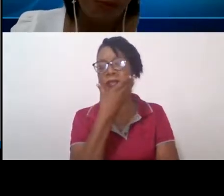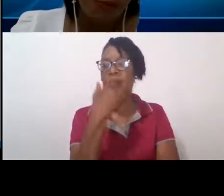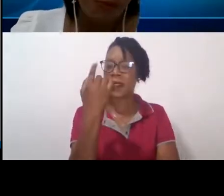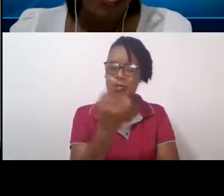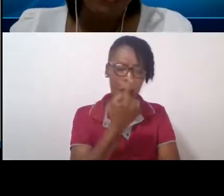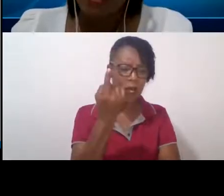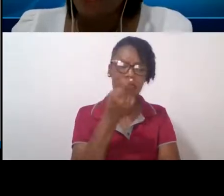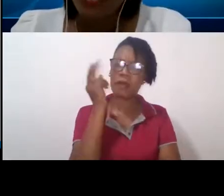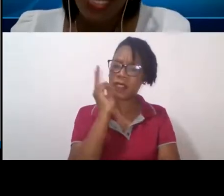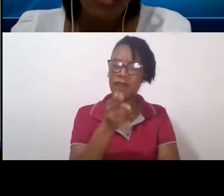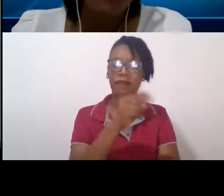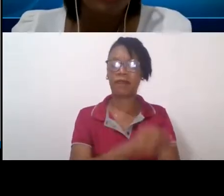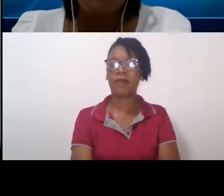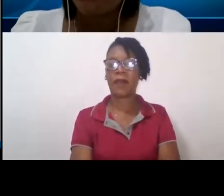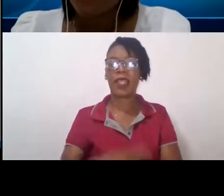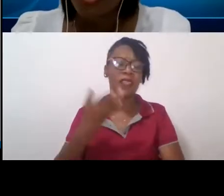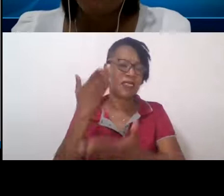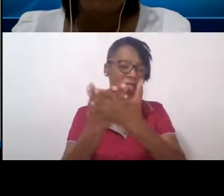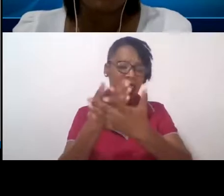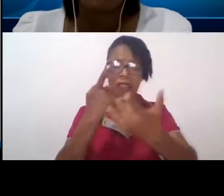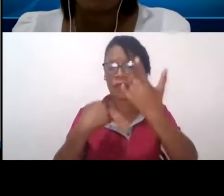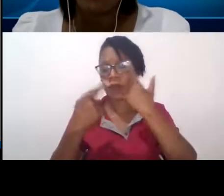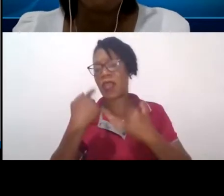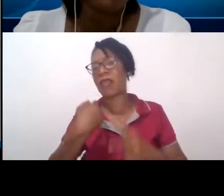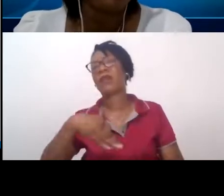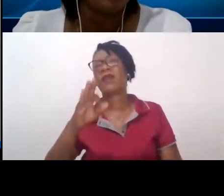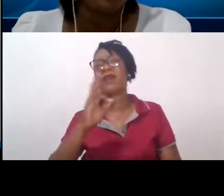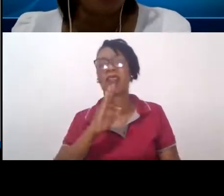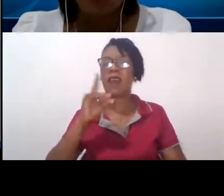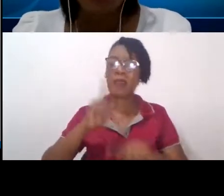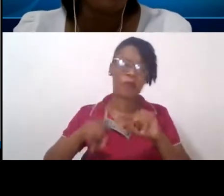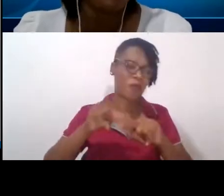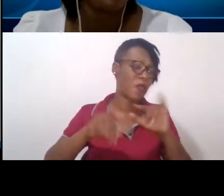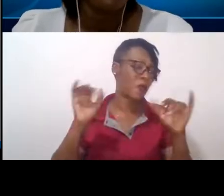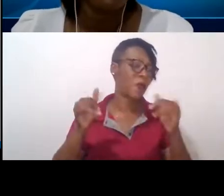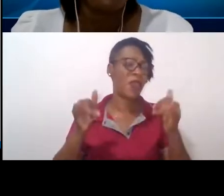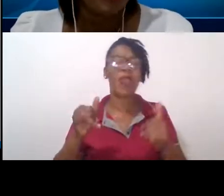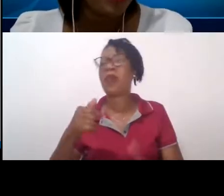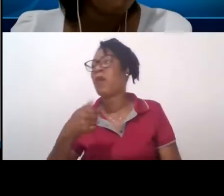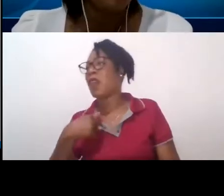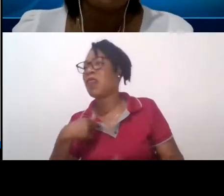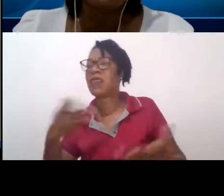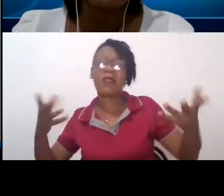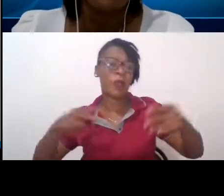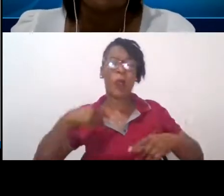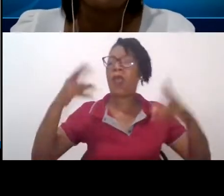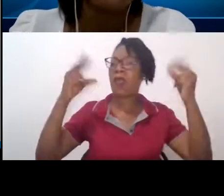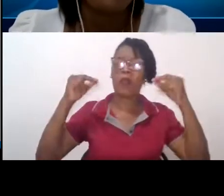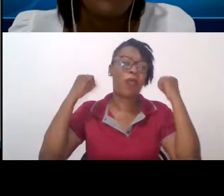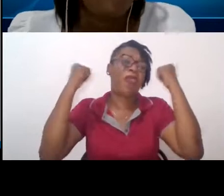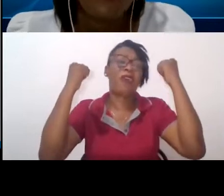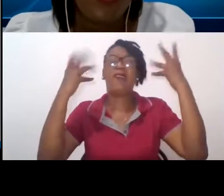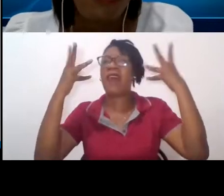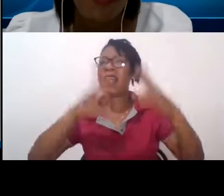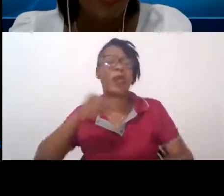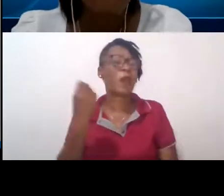mismo. Y llegaba llorando y se frustraba porque no jugaba, porque no era su turno, porque no ganaba, porque sentía que no